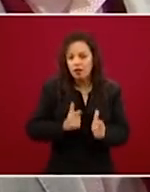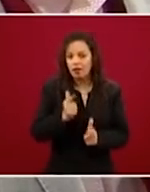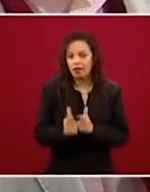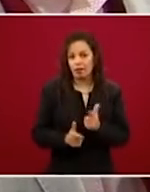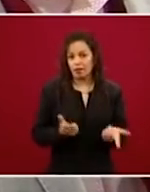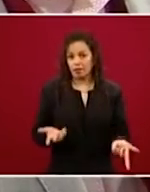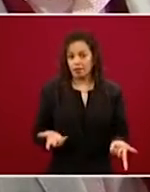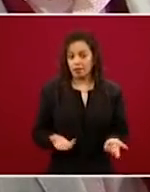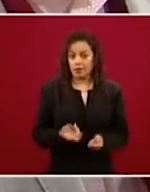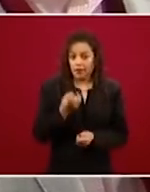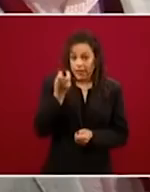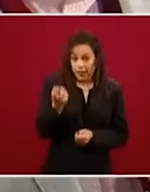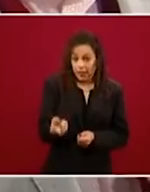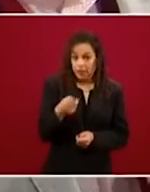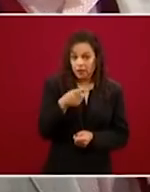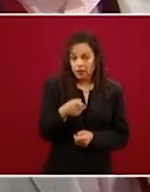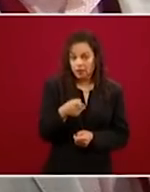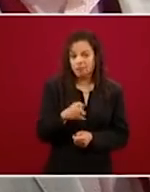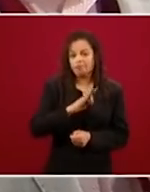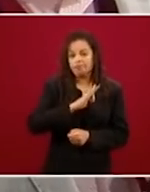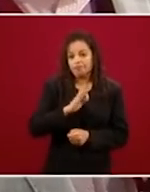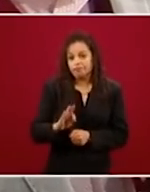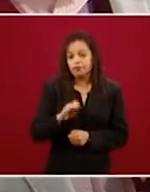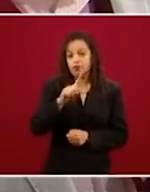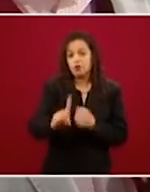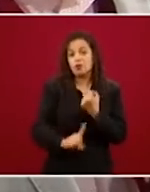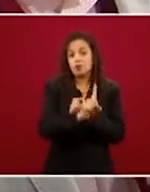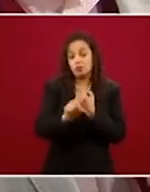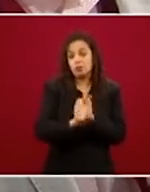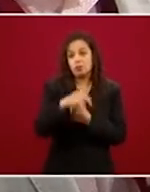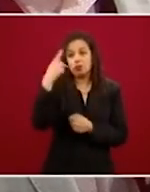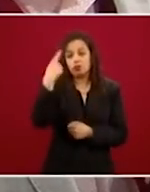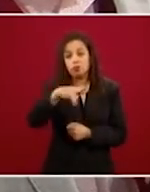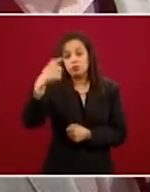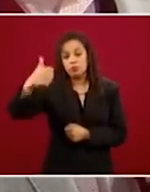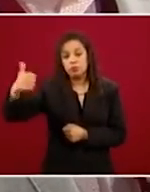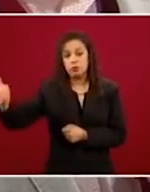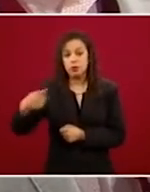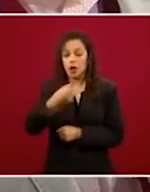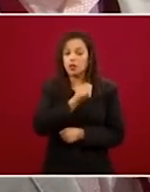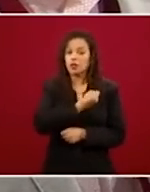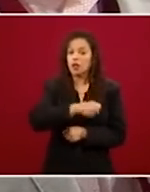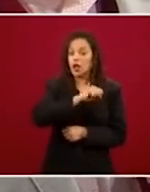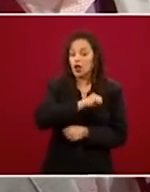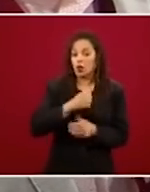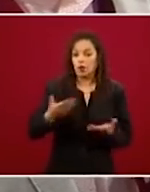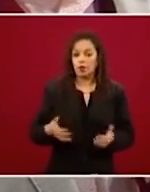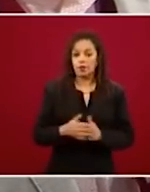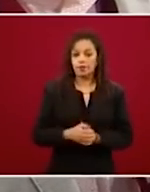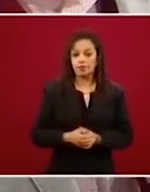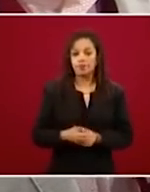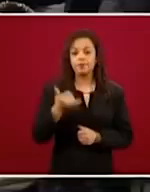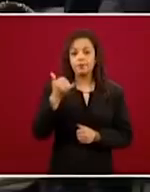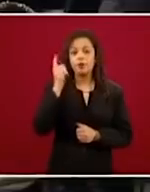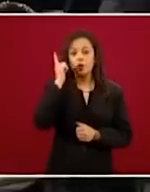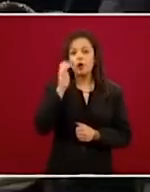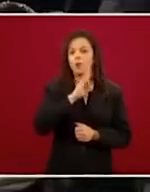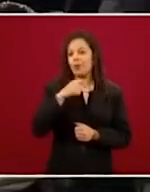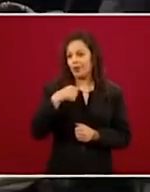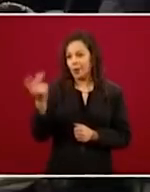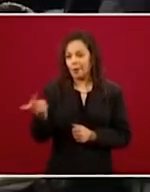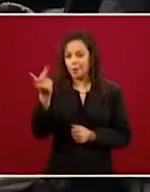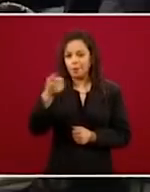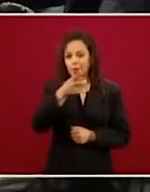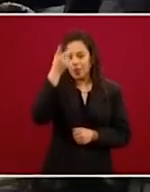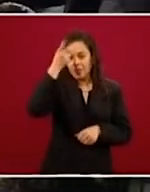pues si va en contra de su salud subsecretario y si también me permite habitar una pregunta para el director con